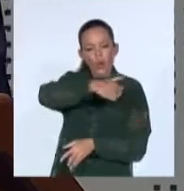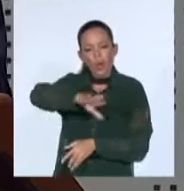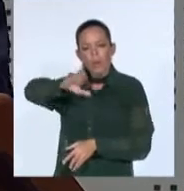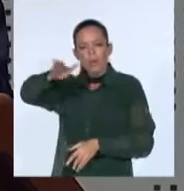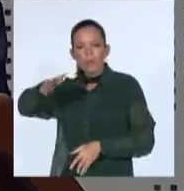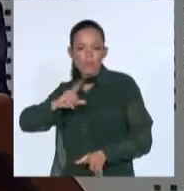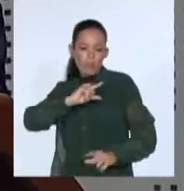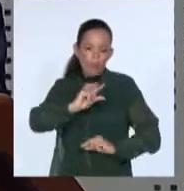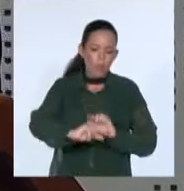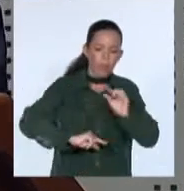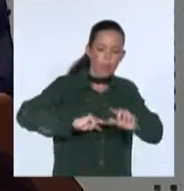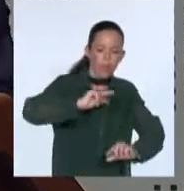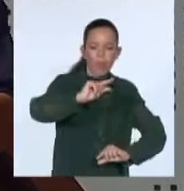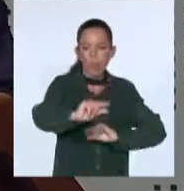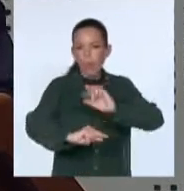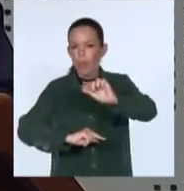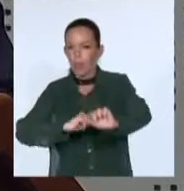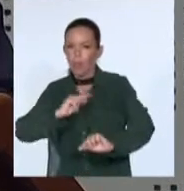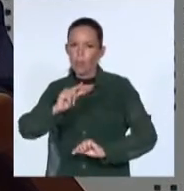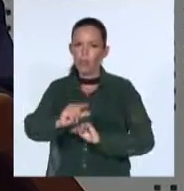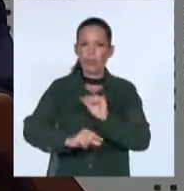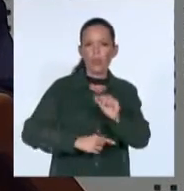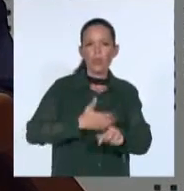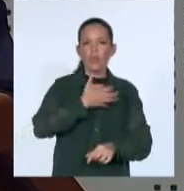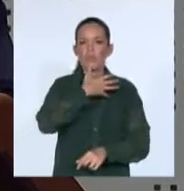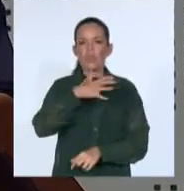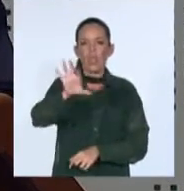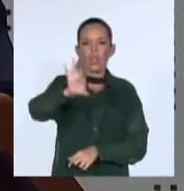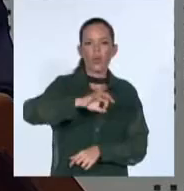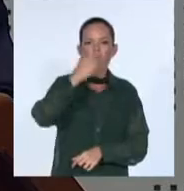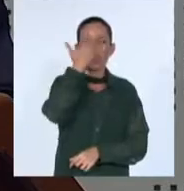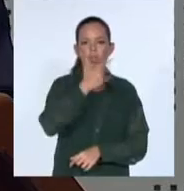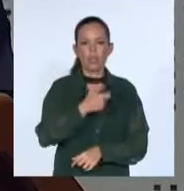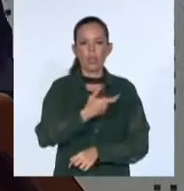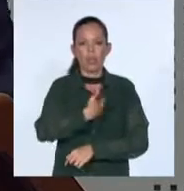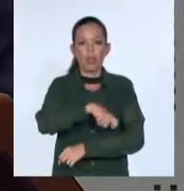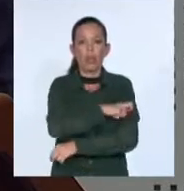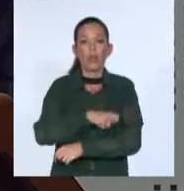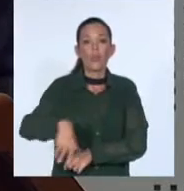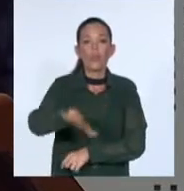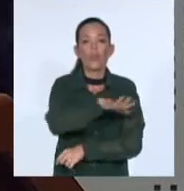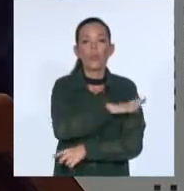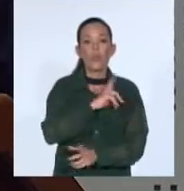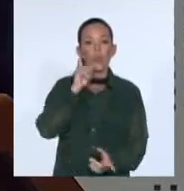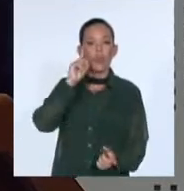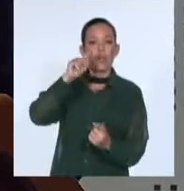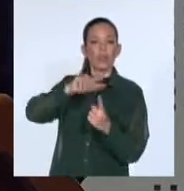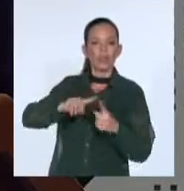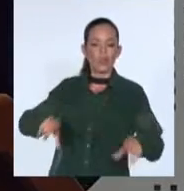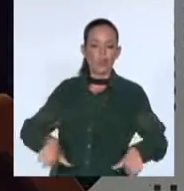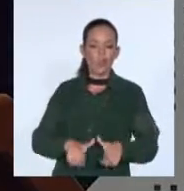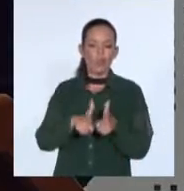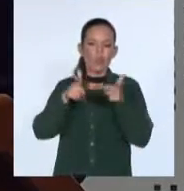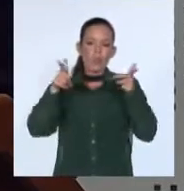Fidel eligió a hombres del pueblo para llevar adelante tamaña empresa.